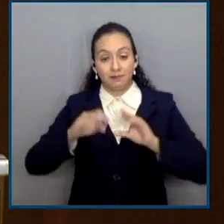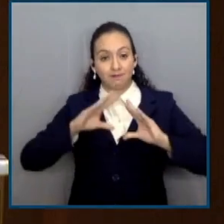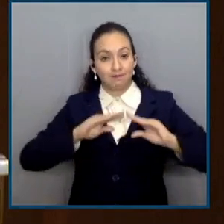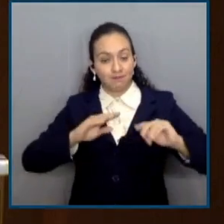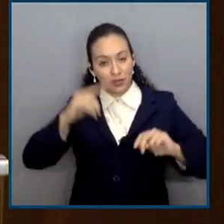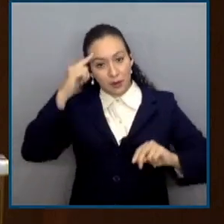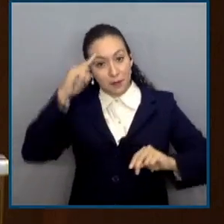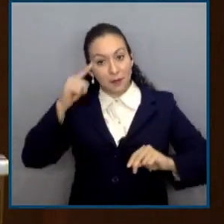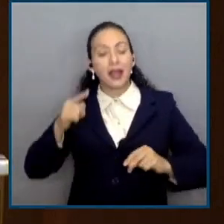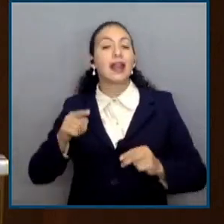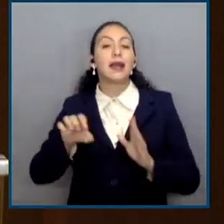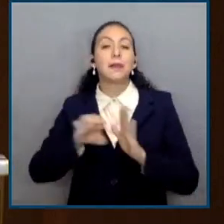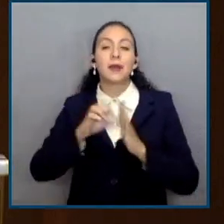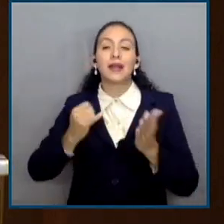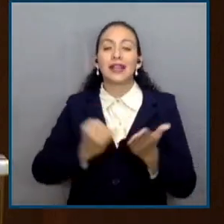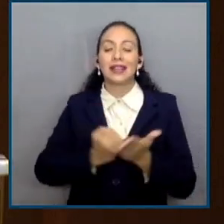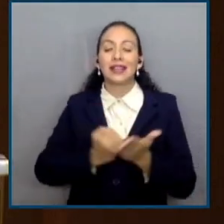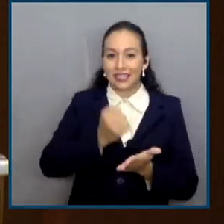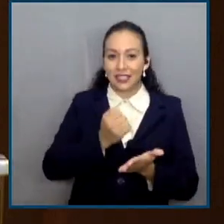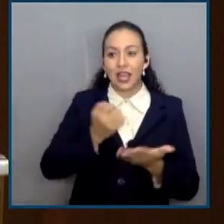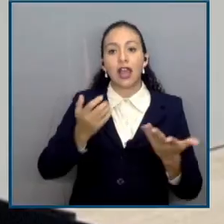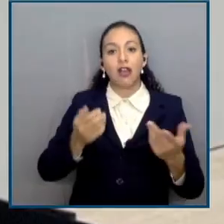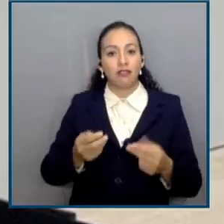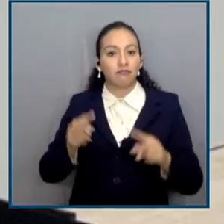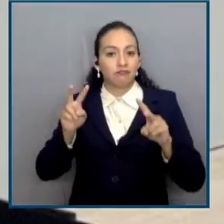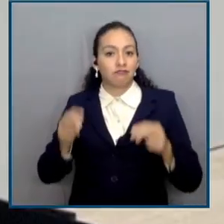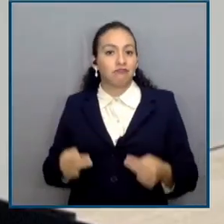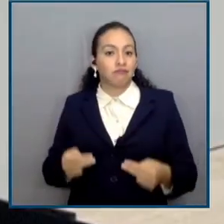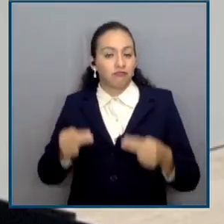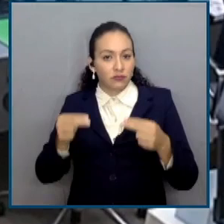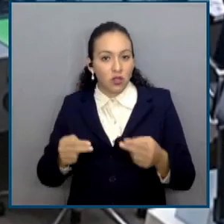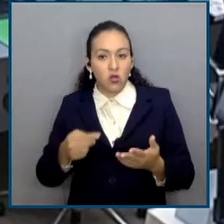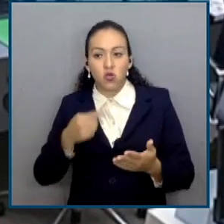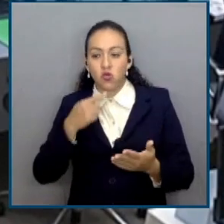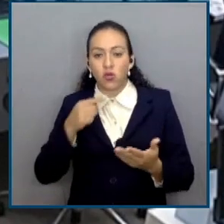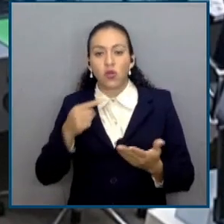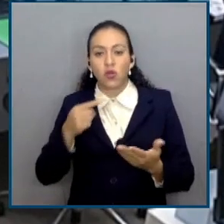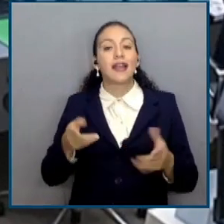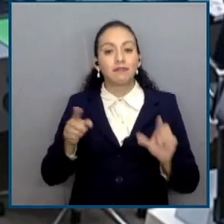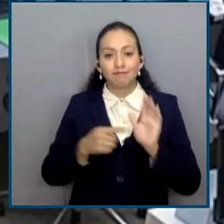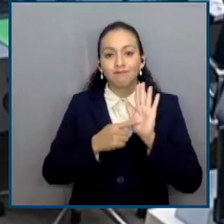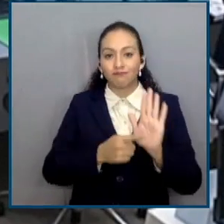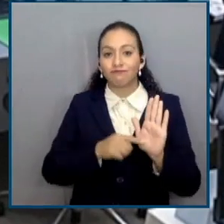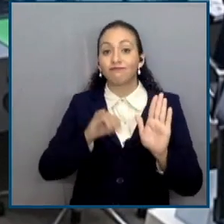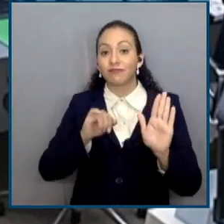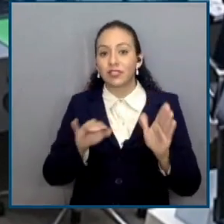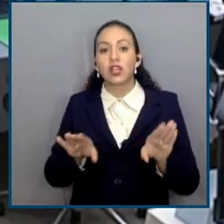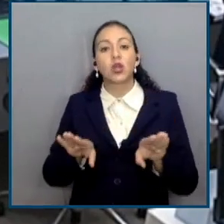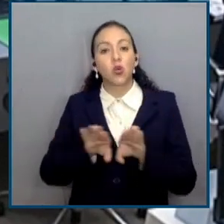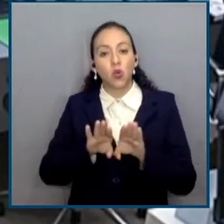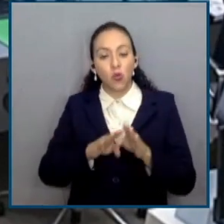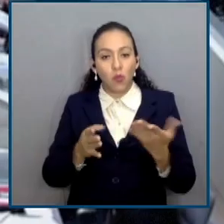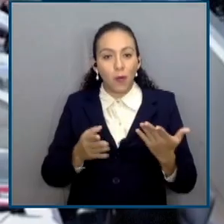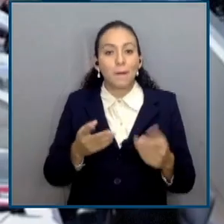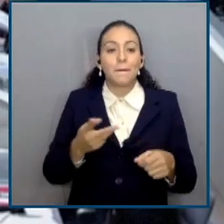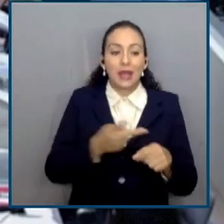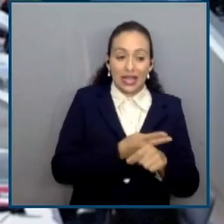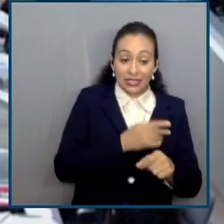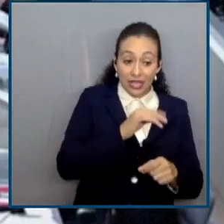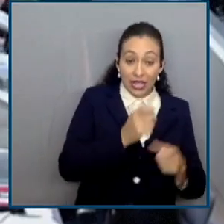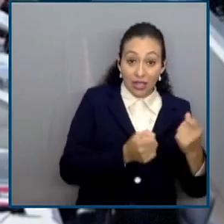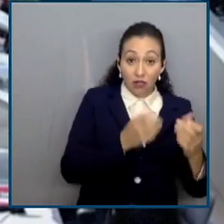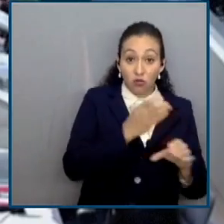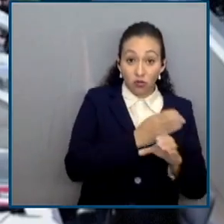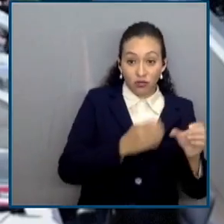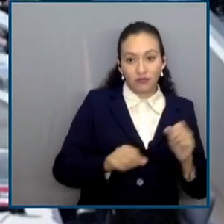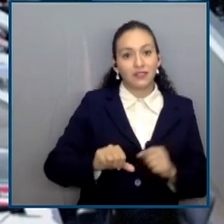del Poder Judicial de la Federación, pues ahí se observa cómo choca o se armoniza la teoría con la realidad, destacó la ministra Margarita